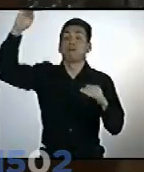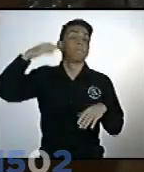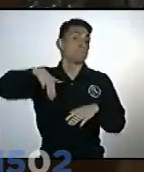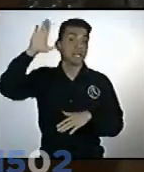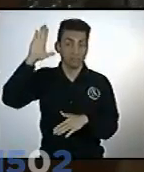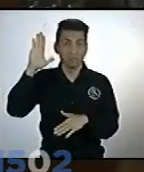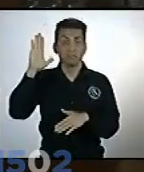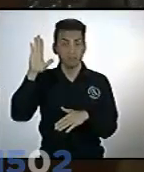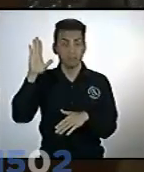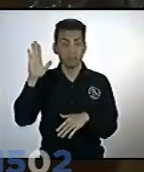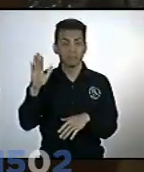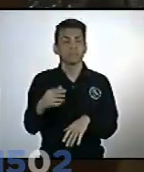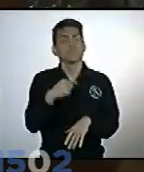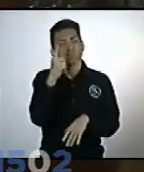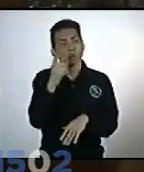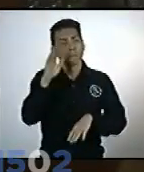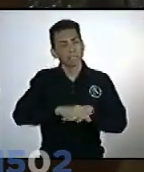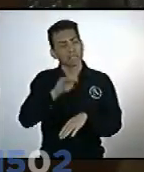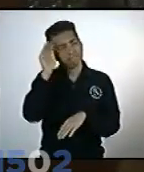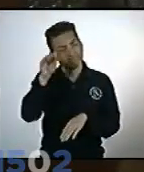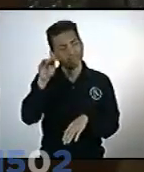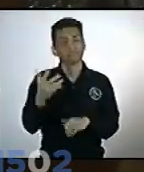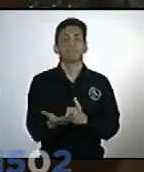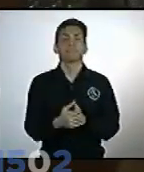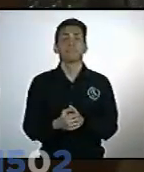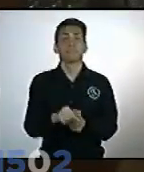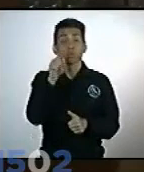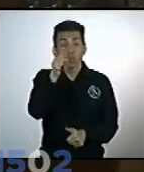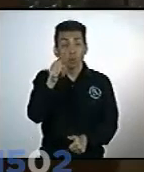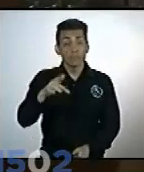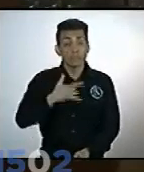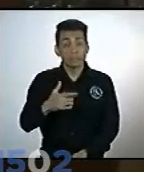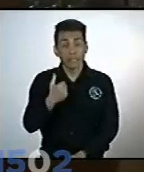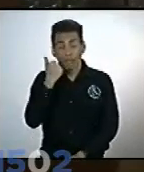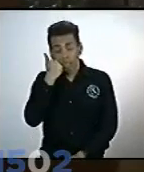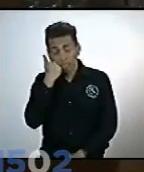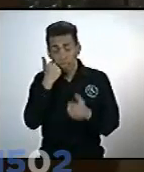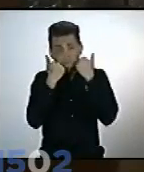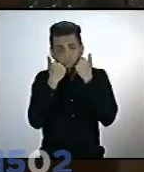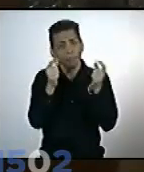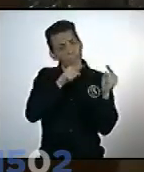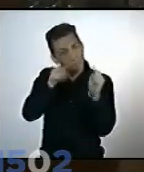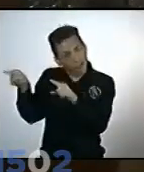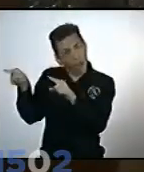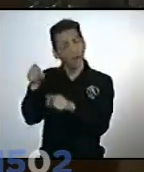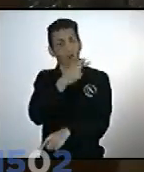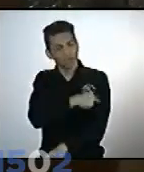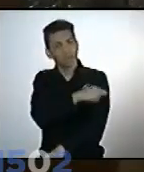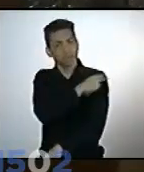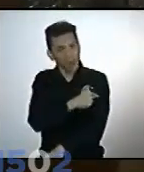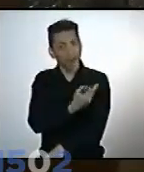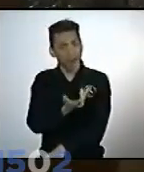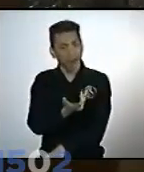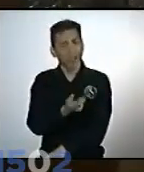creciendo. Y una recomendación más. Si usted se siente enfermo, vaya a los hospitales. Si